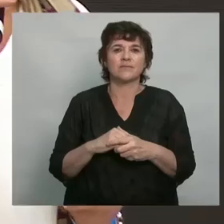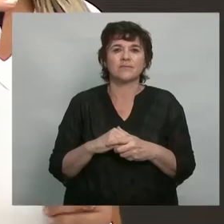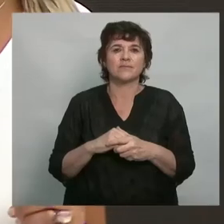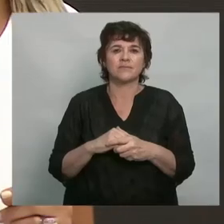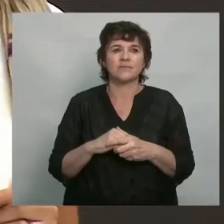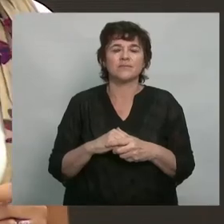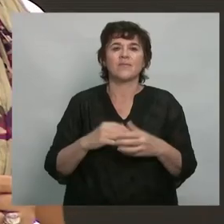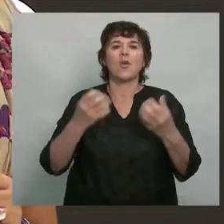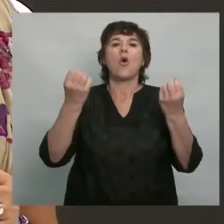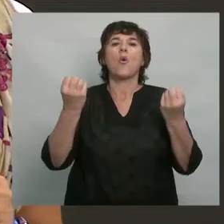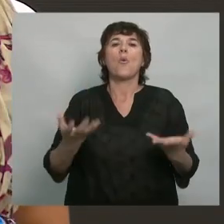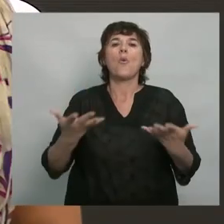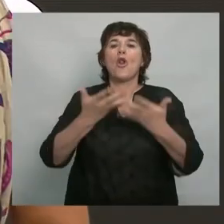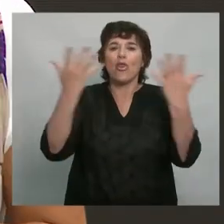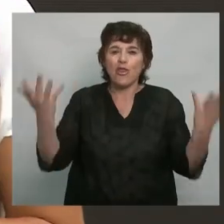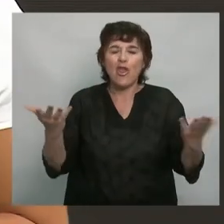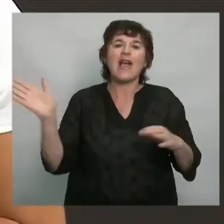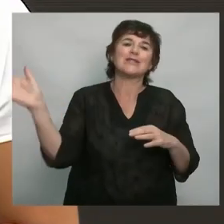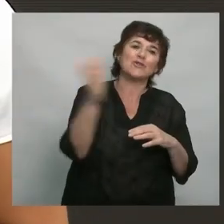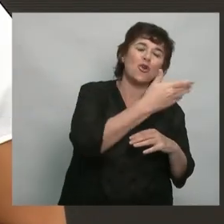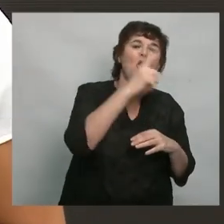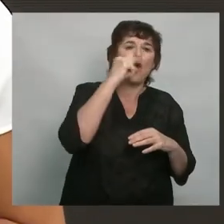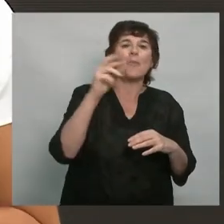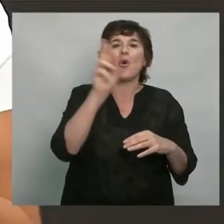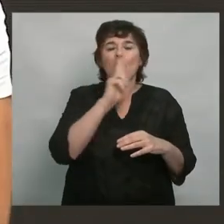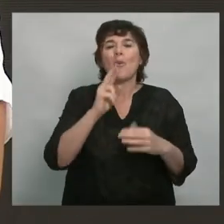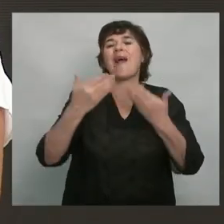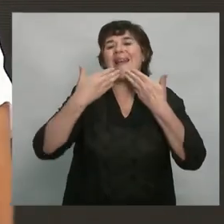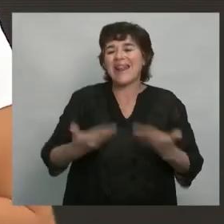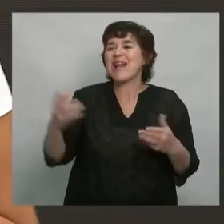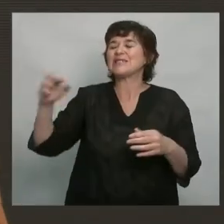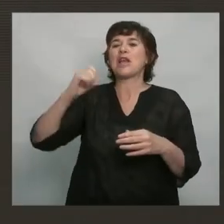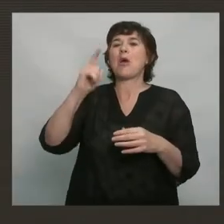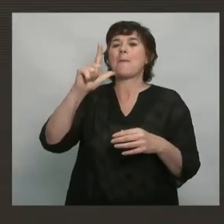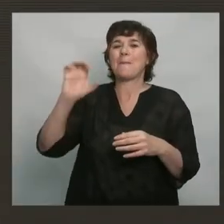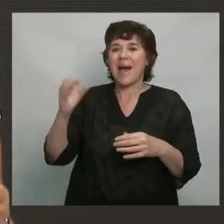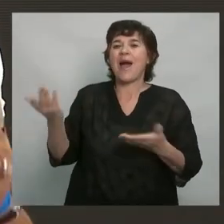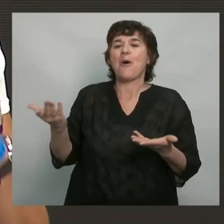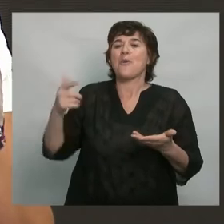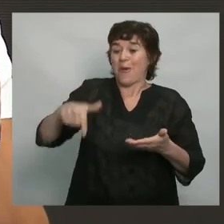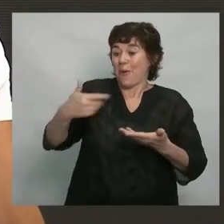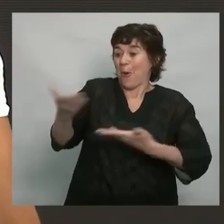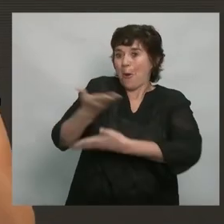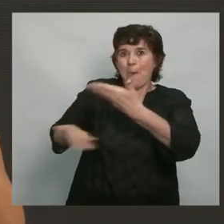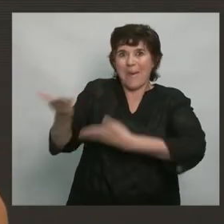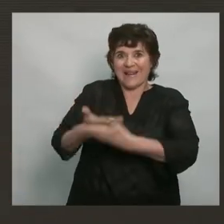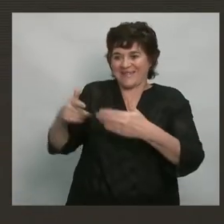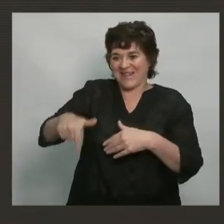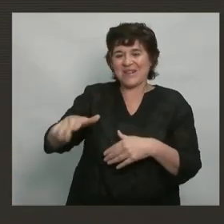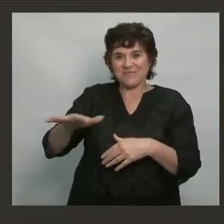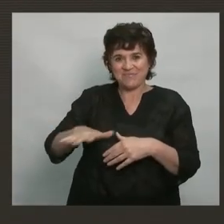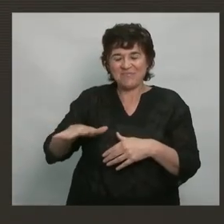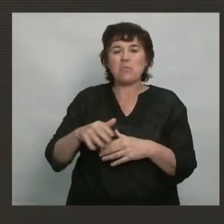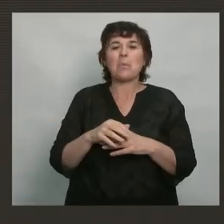Bueno, buenos días a todos y a todas. Gracias, Pablo, por la invitación a compartir contigo este espacio.